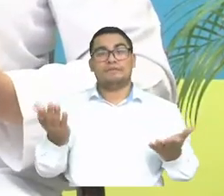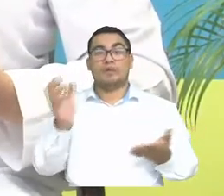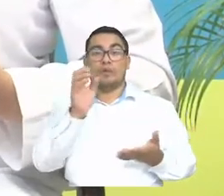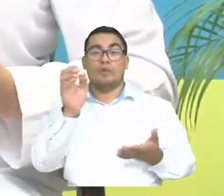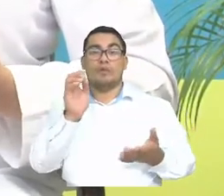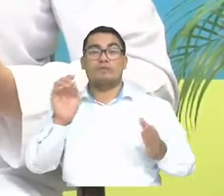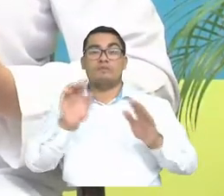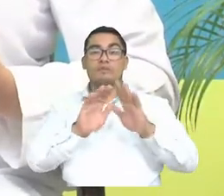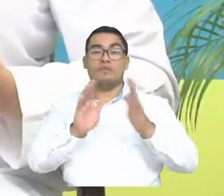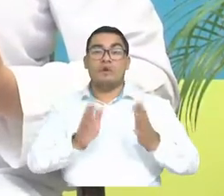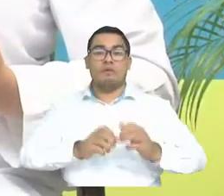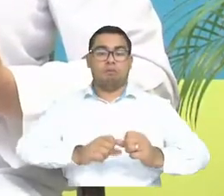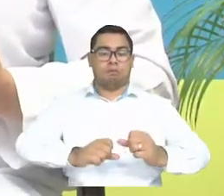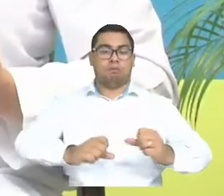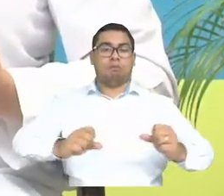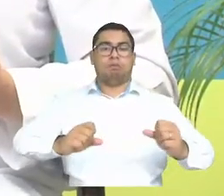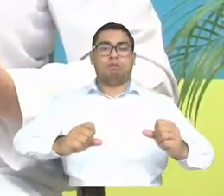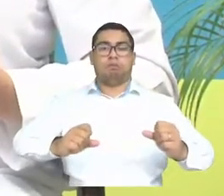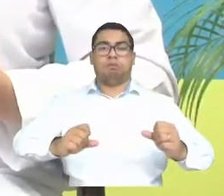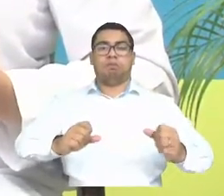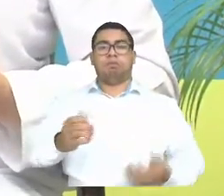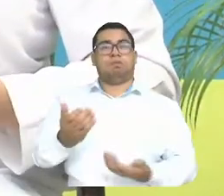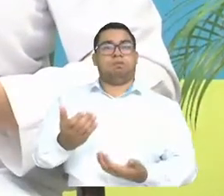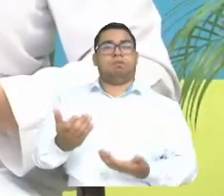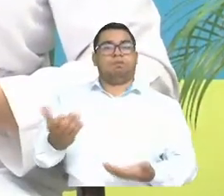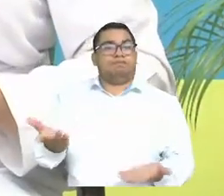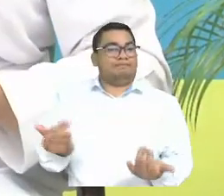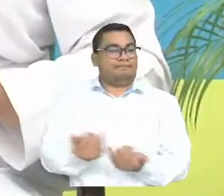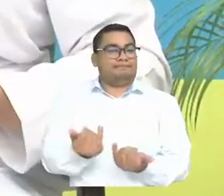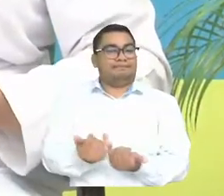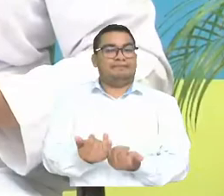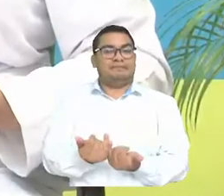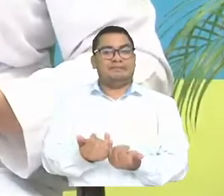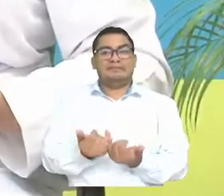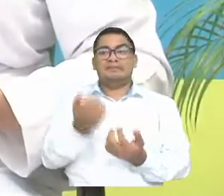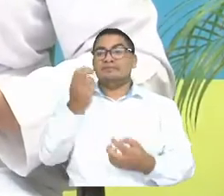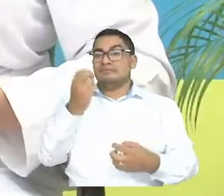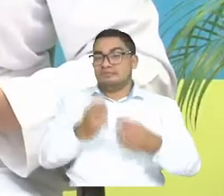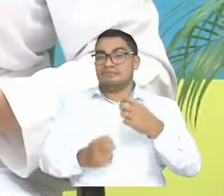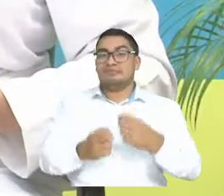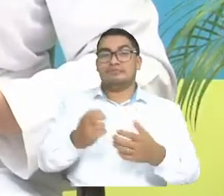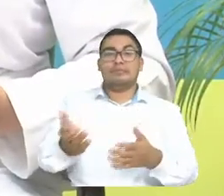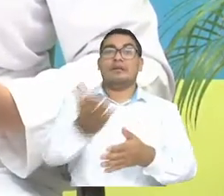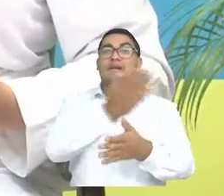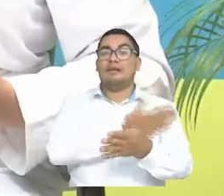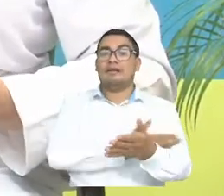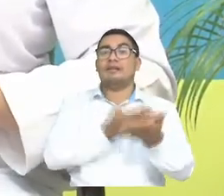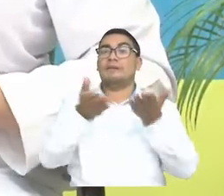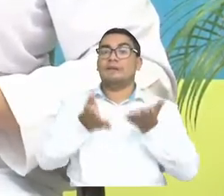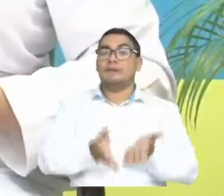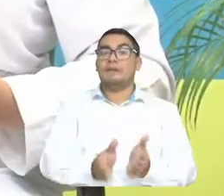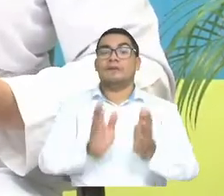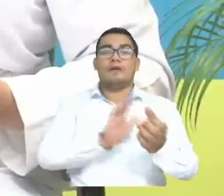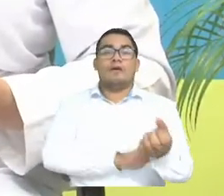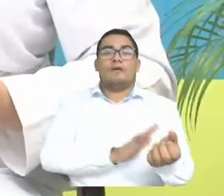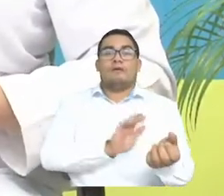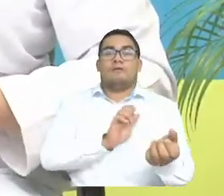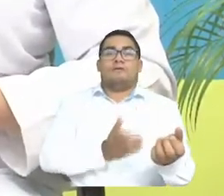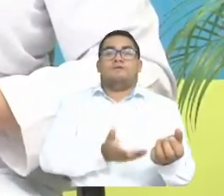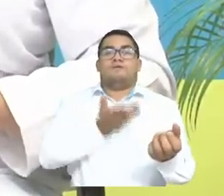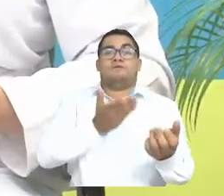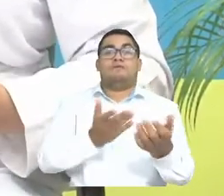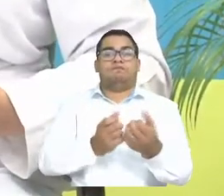obesidad, entonces esto predispone, como decíamos anteriormente, a las amenazas de parto prematuro por hipertensión arterial, su